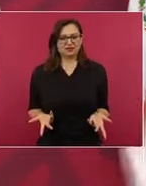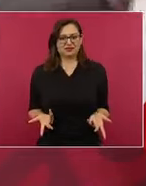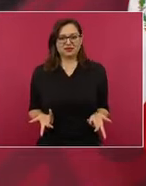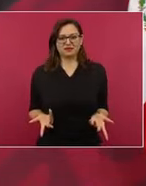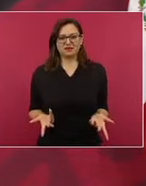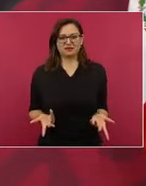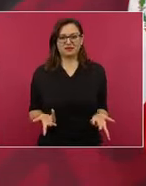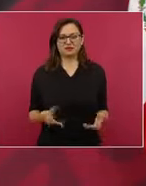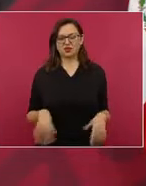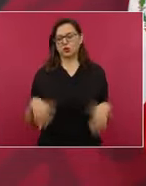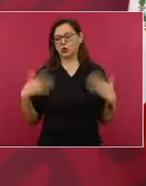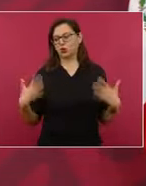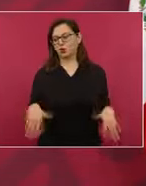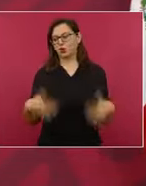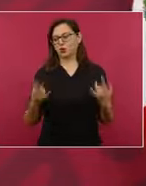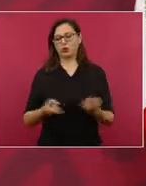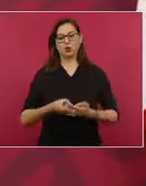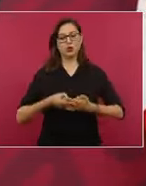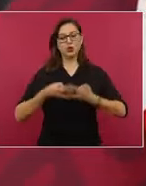Y tenemos un pasado.